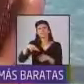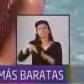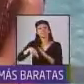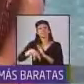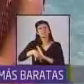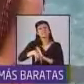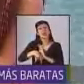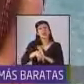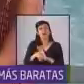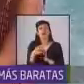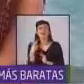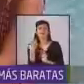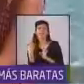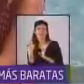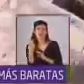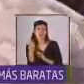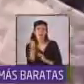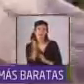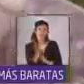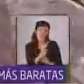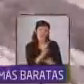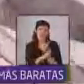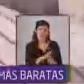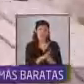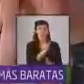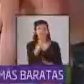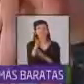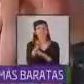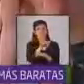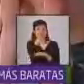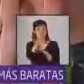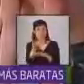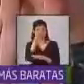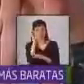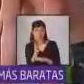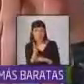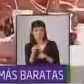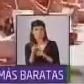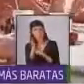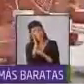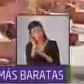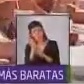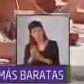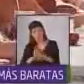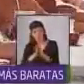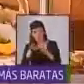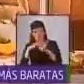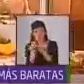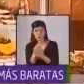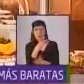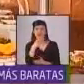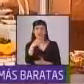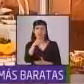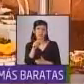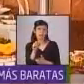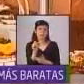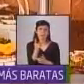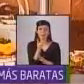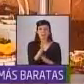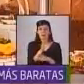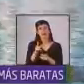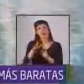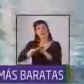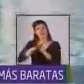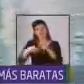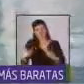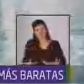29 mil pesos, viajes a Brasil más estadía por 260 mil pesos. Son algunas de las ofertas que están ahora